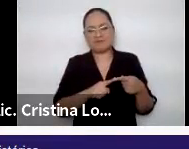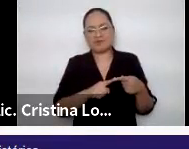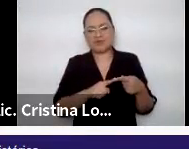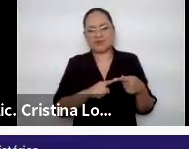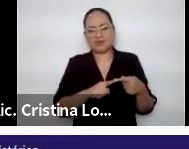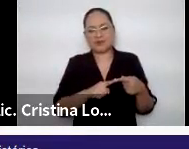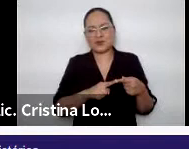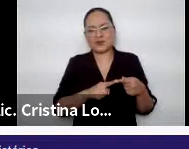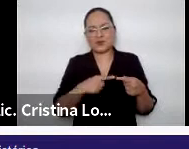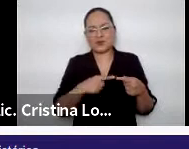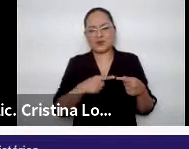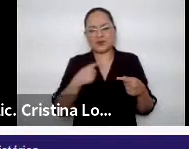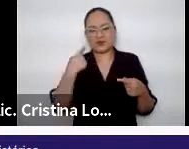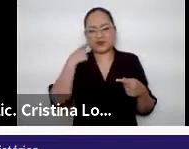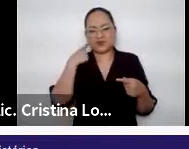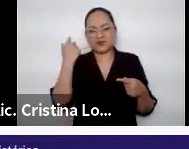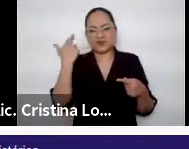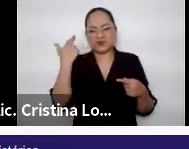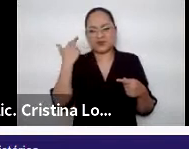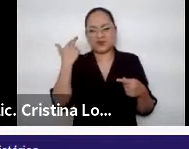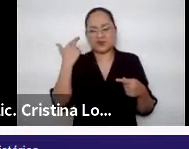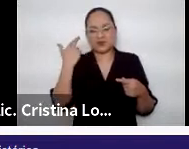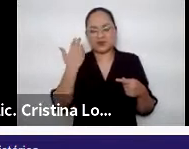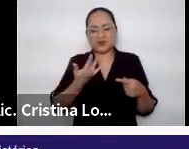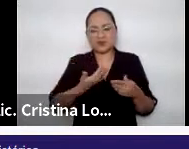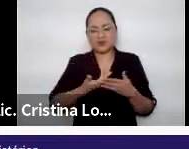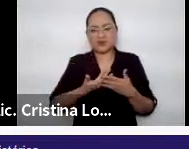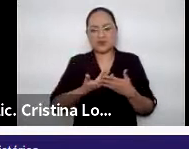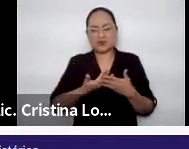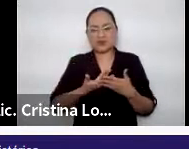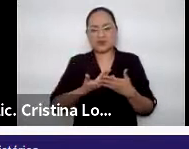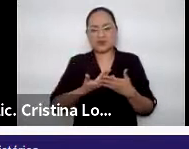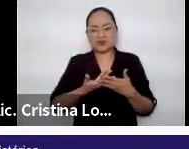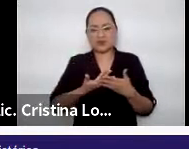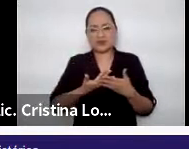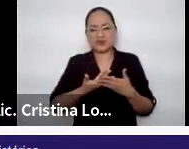un segundo, aquí tengo el documento.